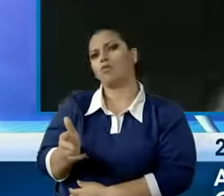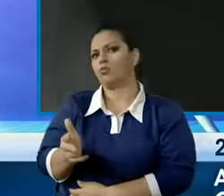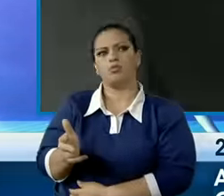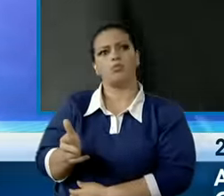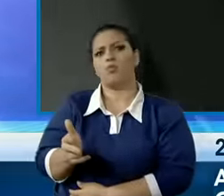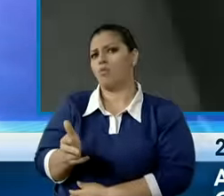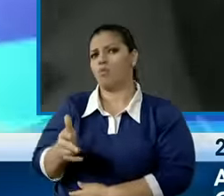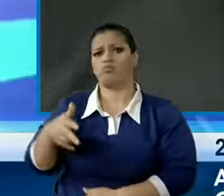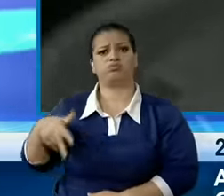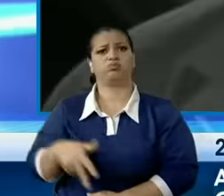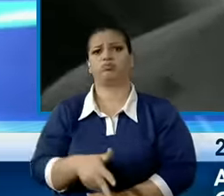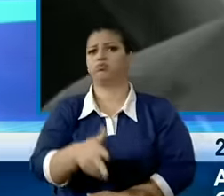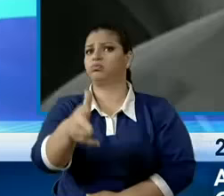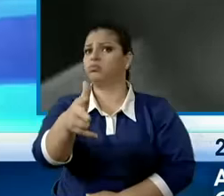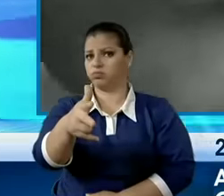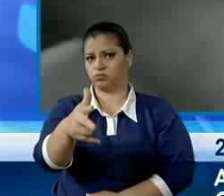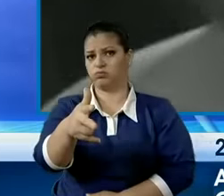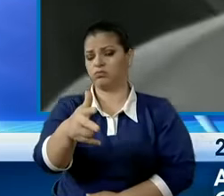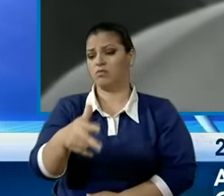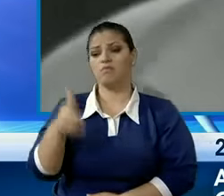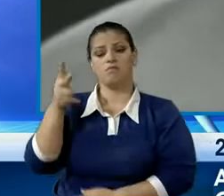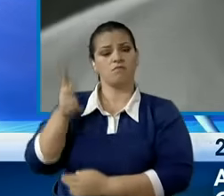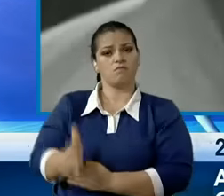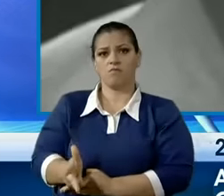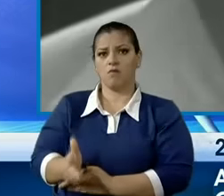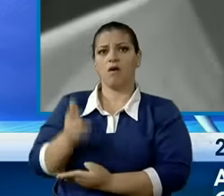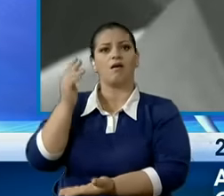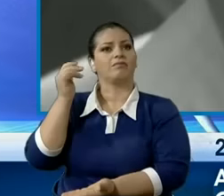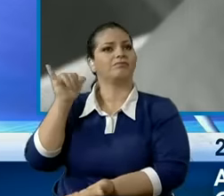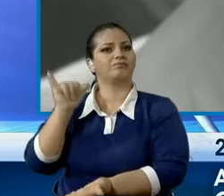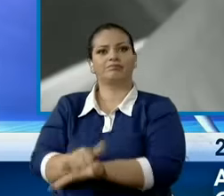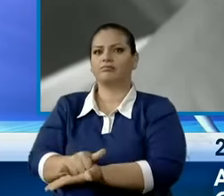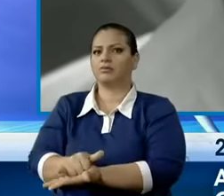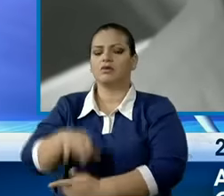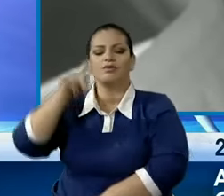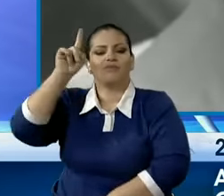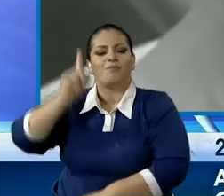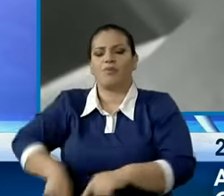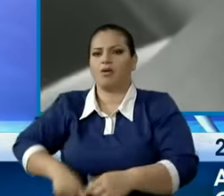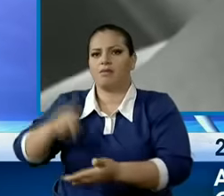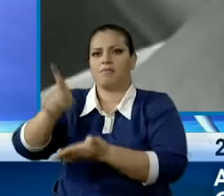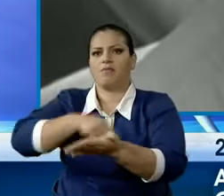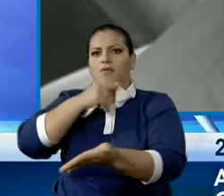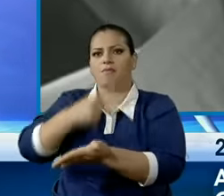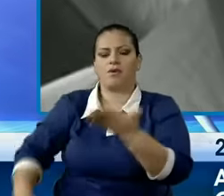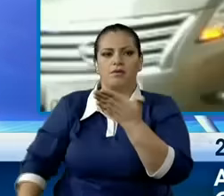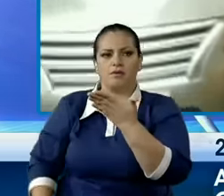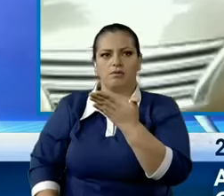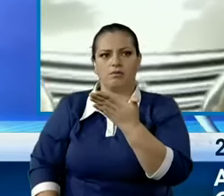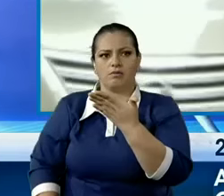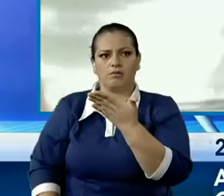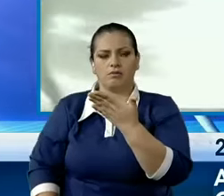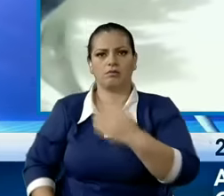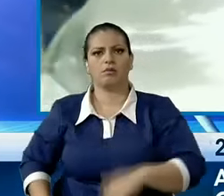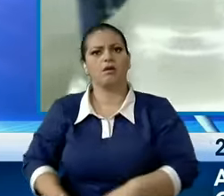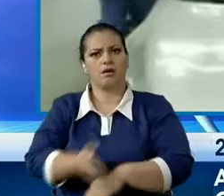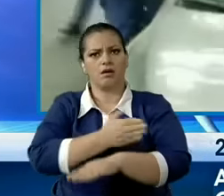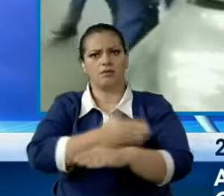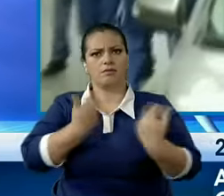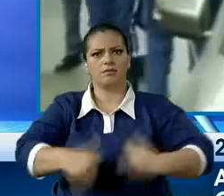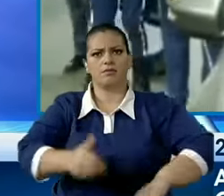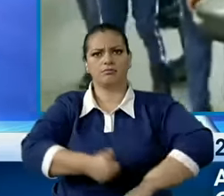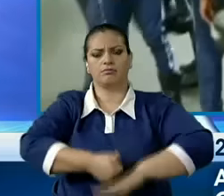mucho tiempo. Por parte de los medios, por su cuenta y por parte de la ATM pagando publicidad en otros medios. Claro que sí. Eso en el